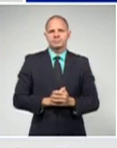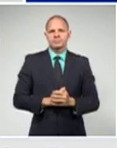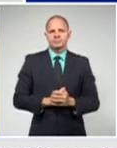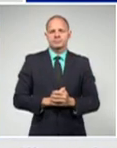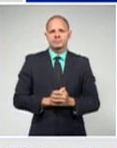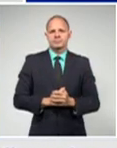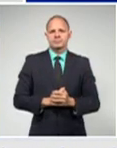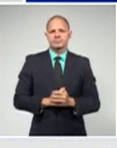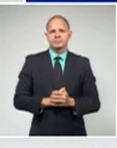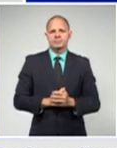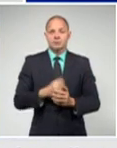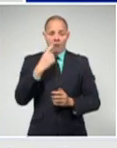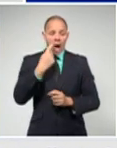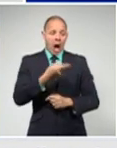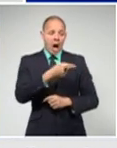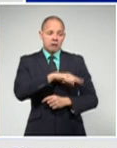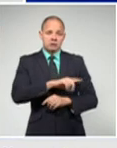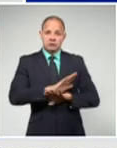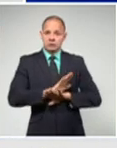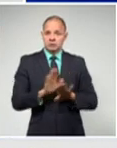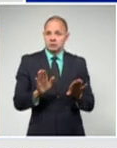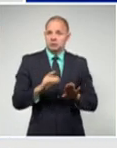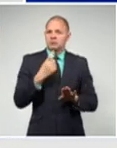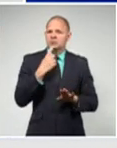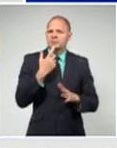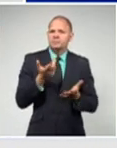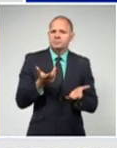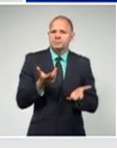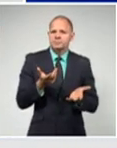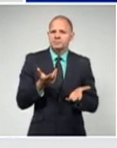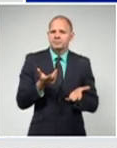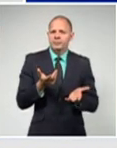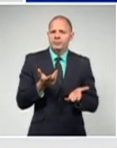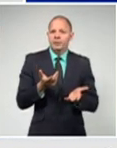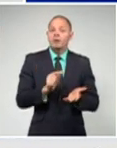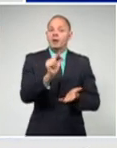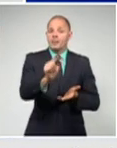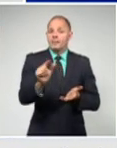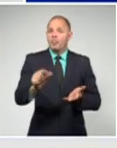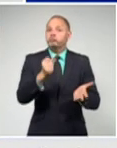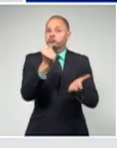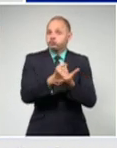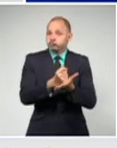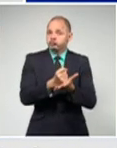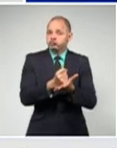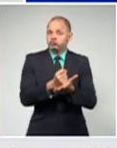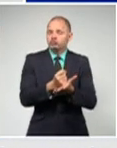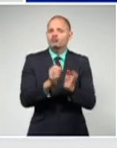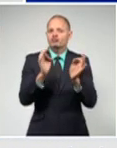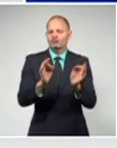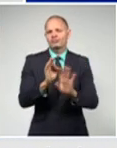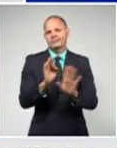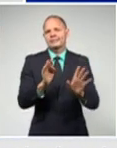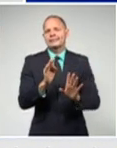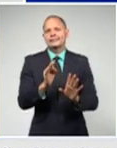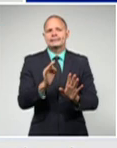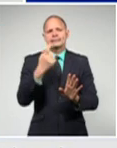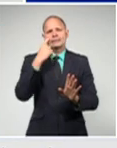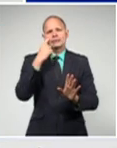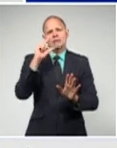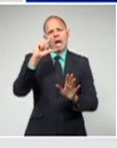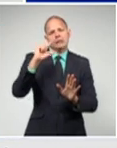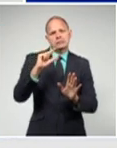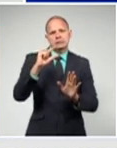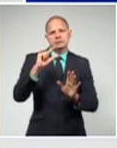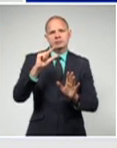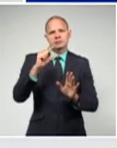ayer con una cifra de casos confirmados, que si bien podemos decir que discretamente menor que la del